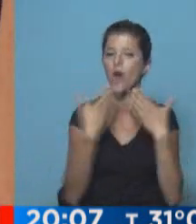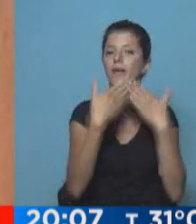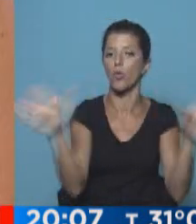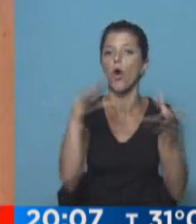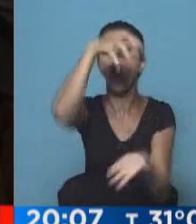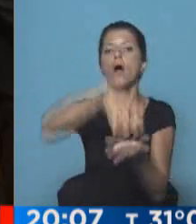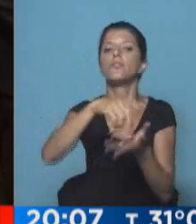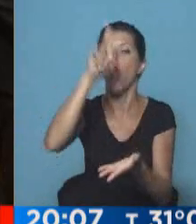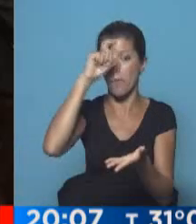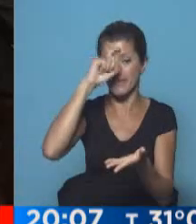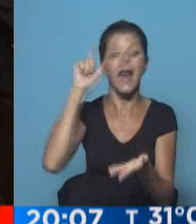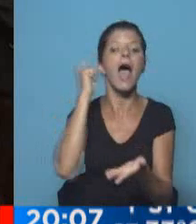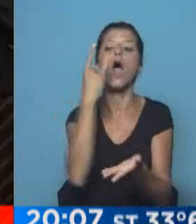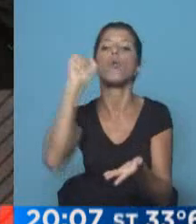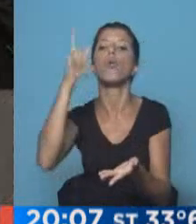Hospital de Agudos.